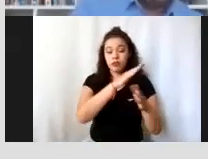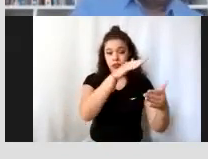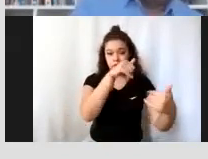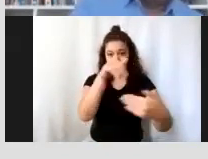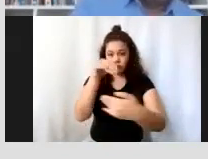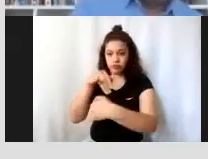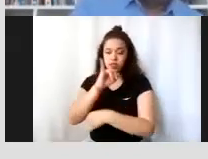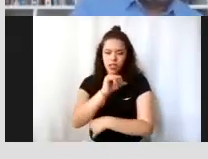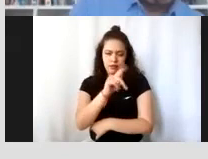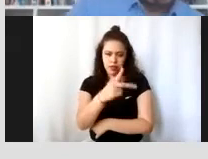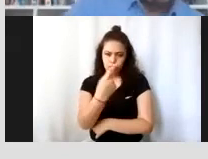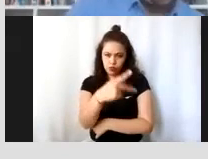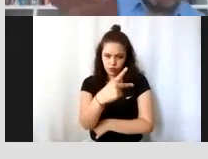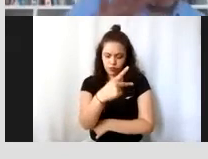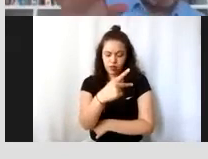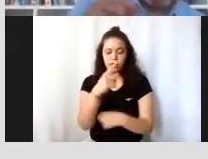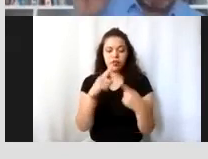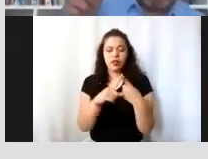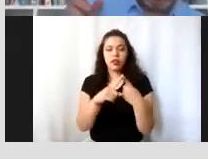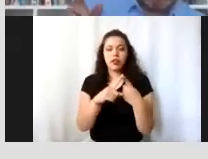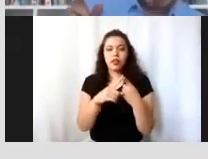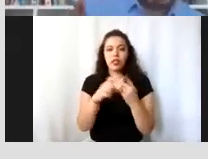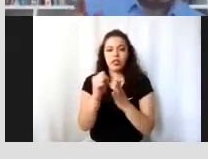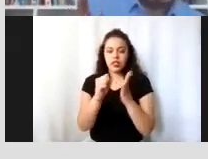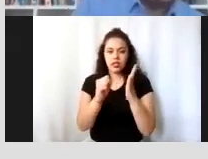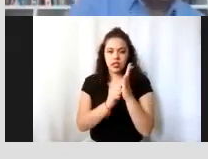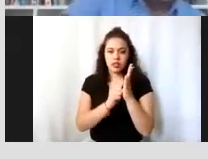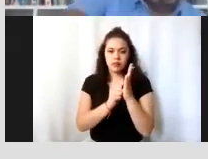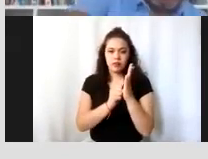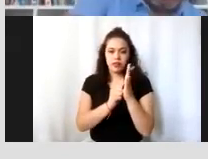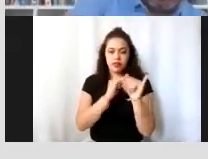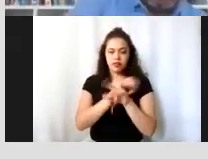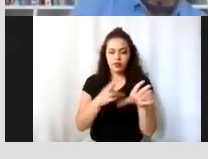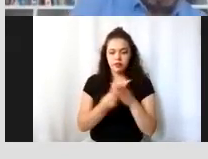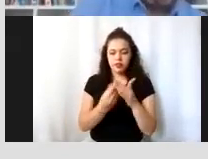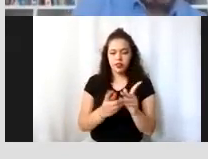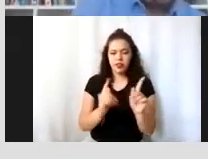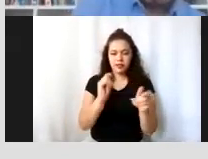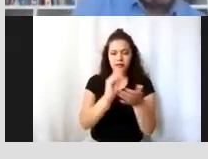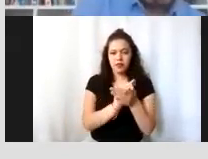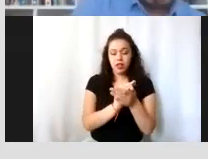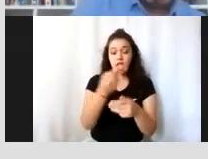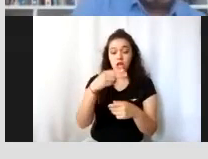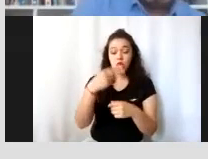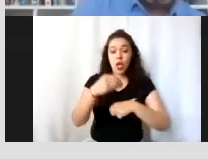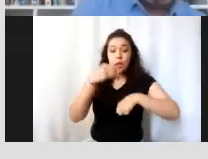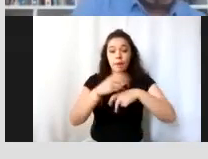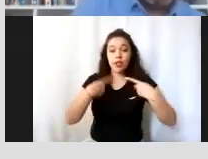IAP. Esto de sistema de datos personales no le hagan caso, nada más pongan el nombre de quien está